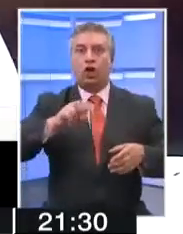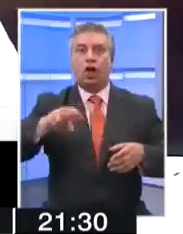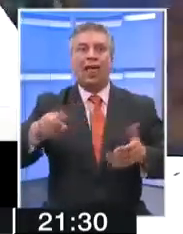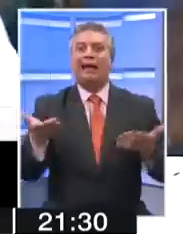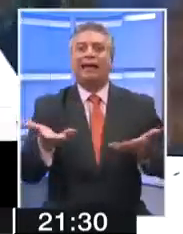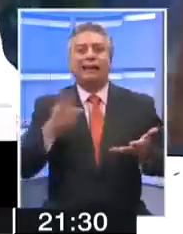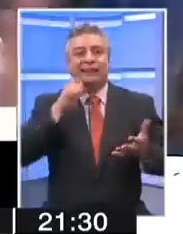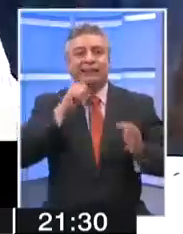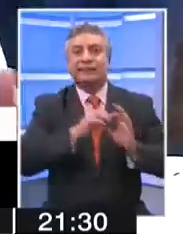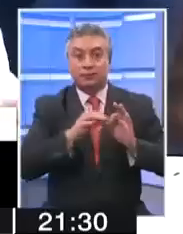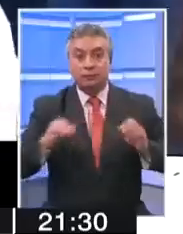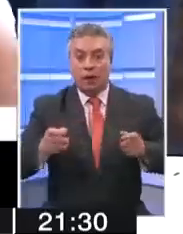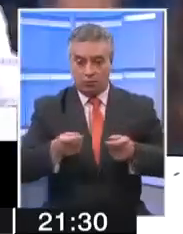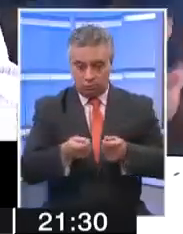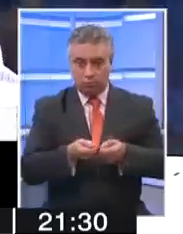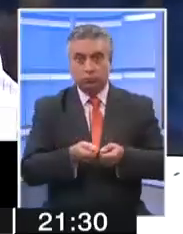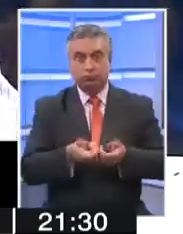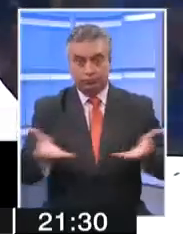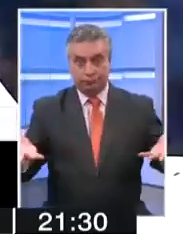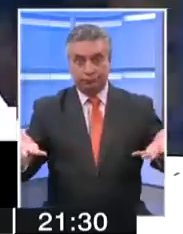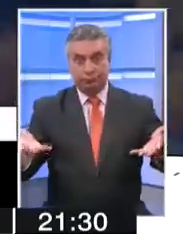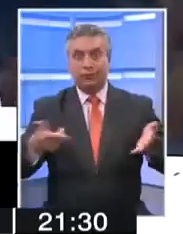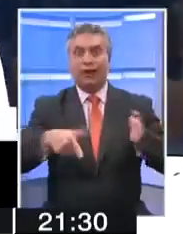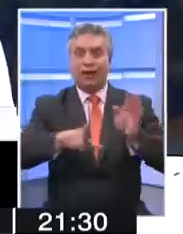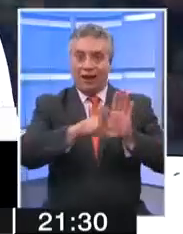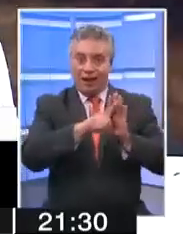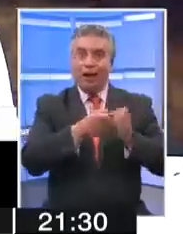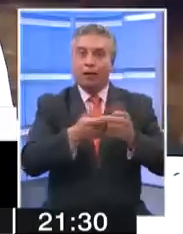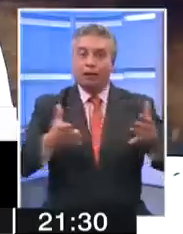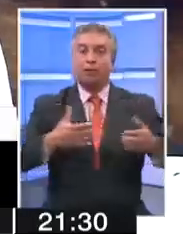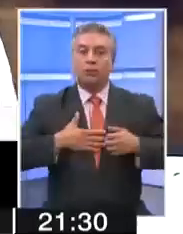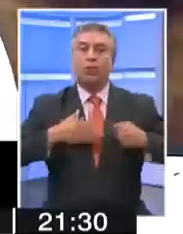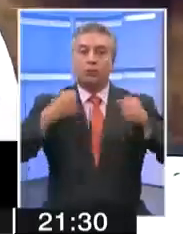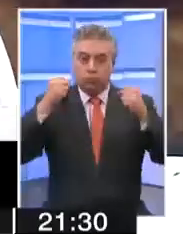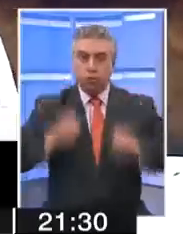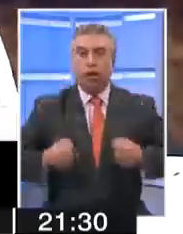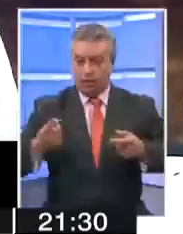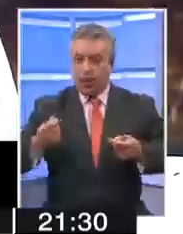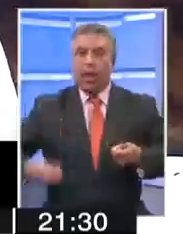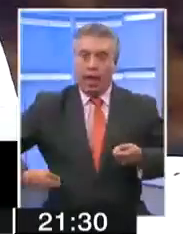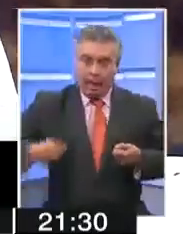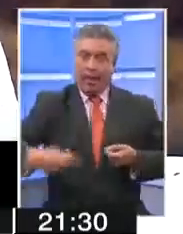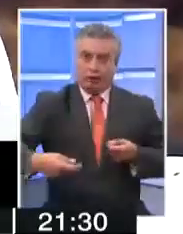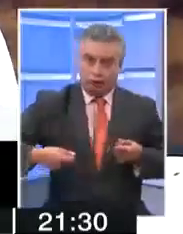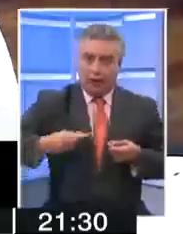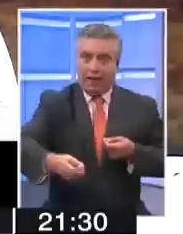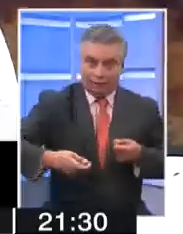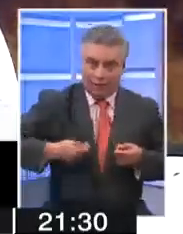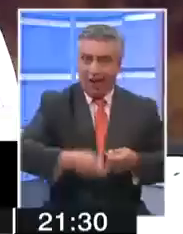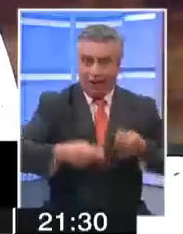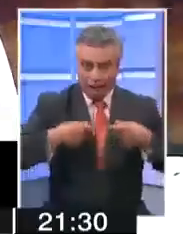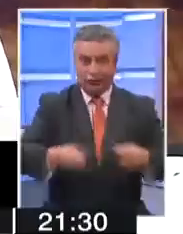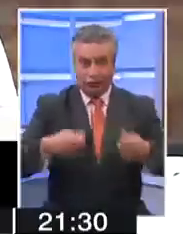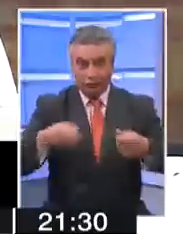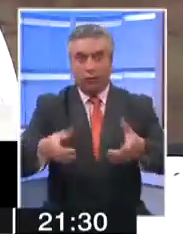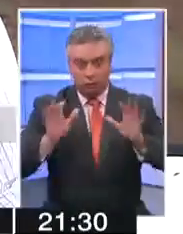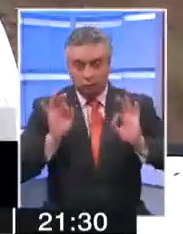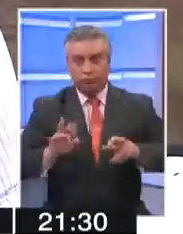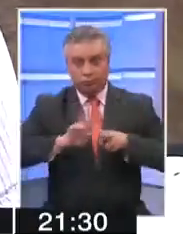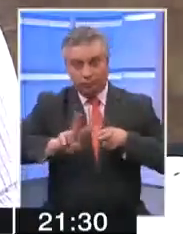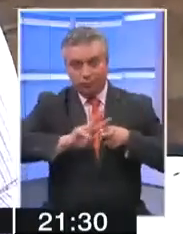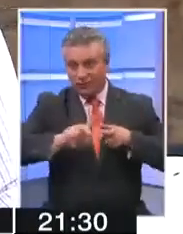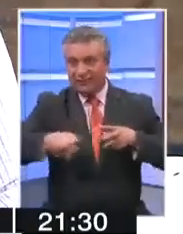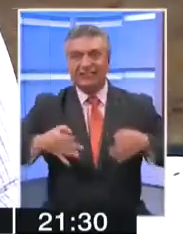eso? Abrir los recursos, abrir la ley para que nosotros tengamos la posibilidad de hacer gastos para incorporar el recurso a los